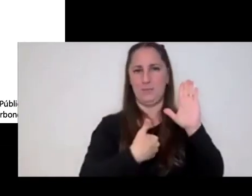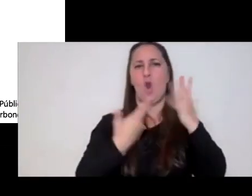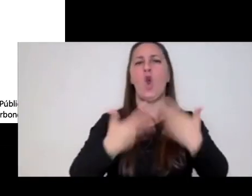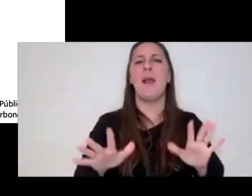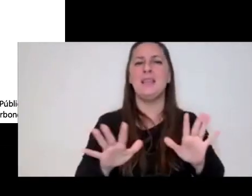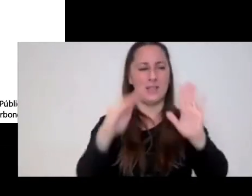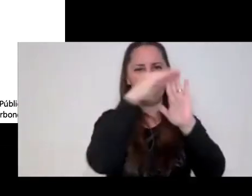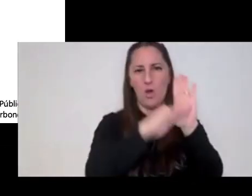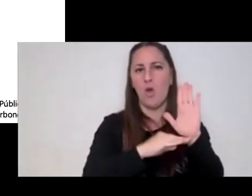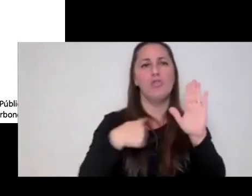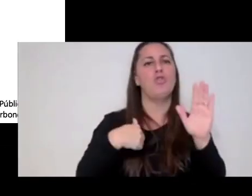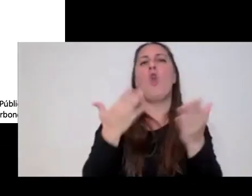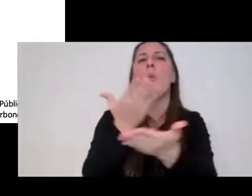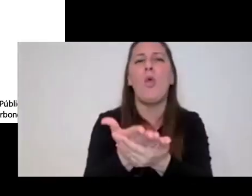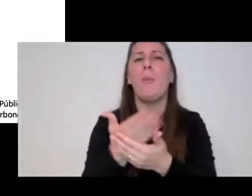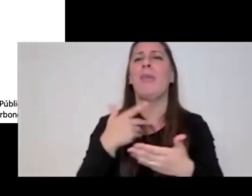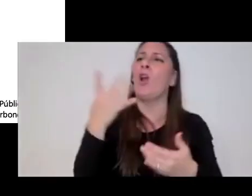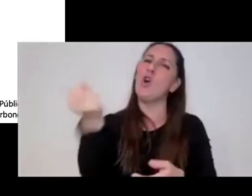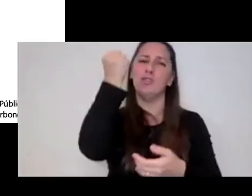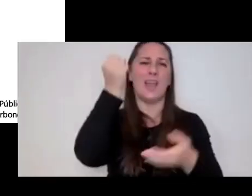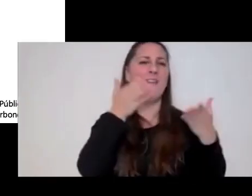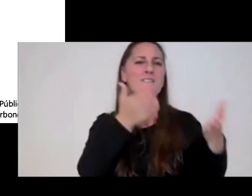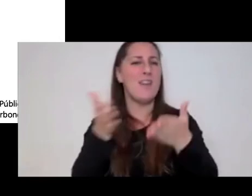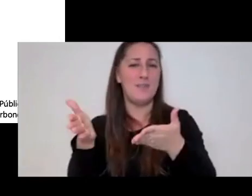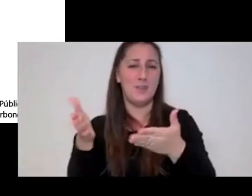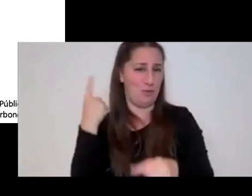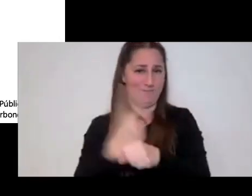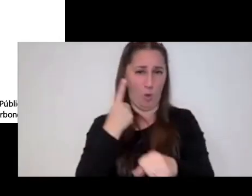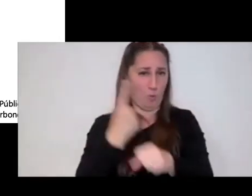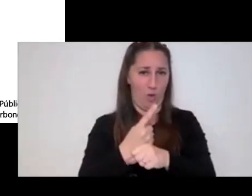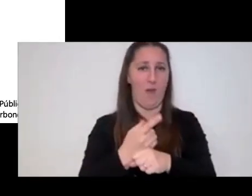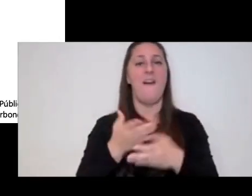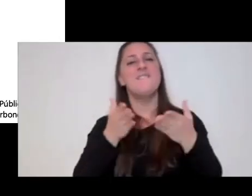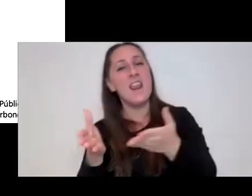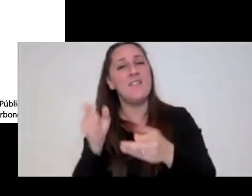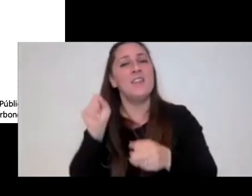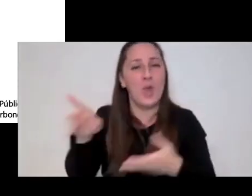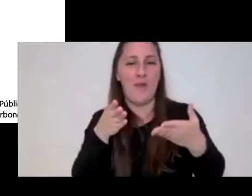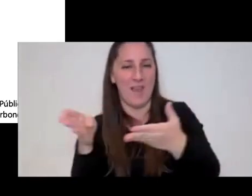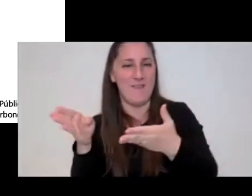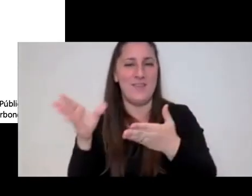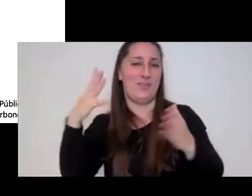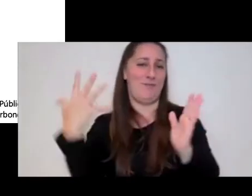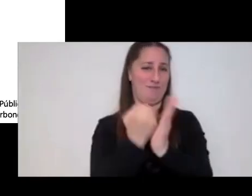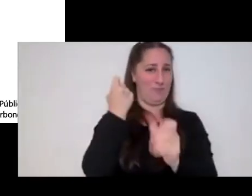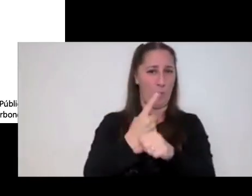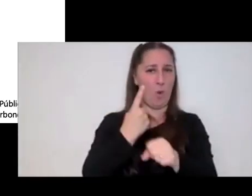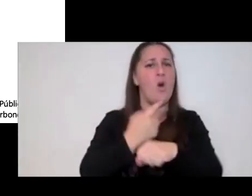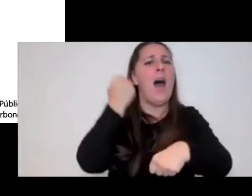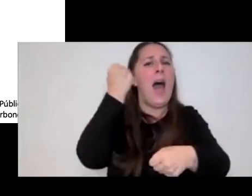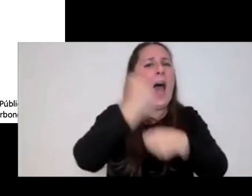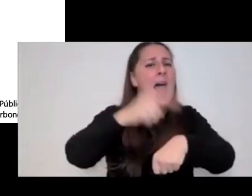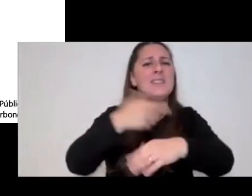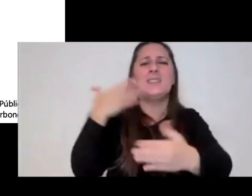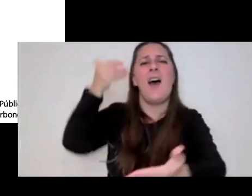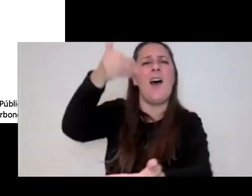y beneficiarme de los beneficios, valga la redundancia, de la normalización. ¿Hasta cuándo tengo tiempo para realizar estas inversiones? Hasta